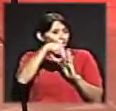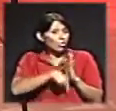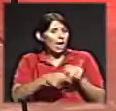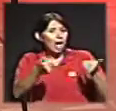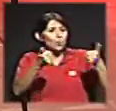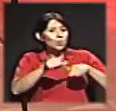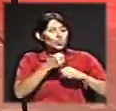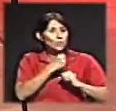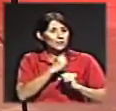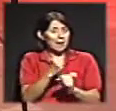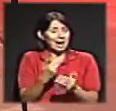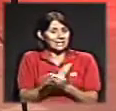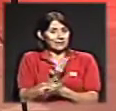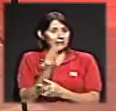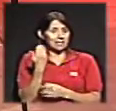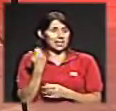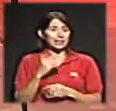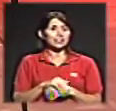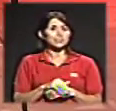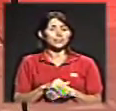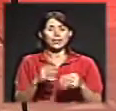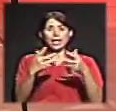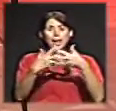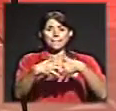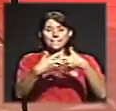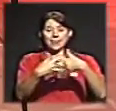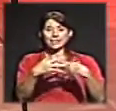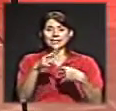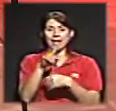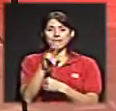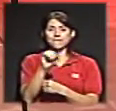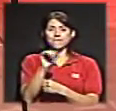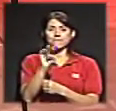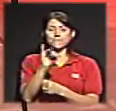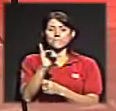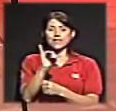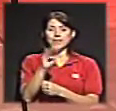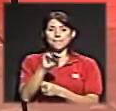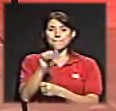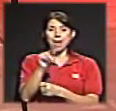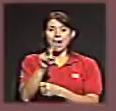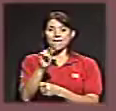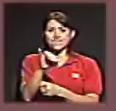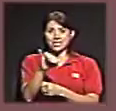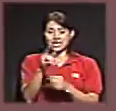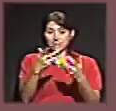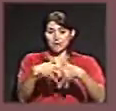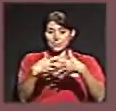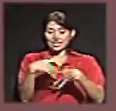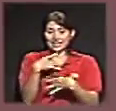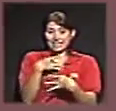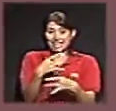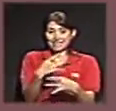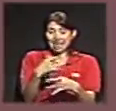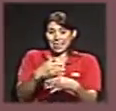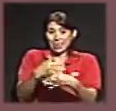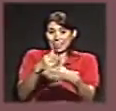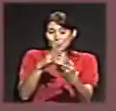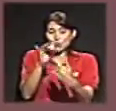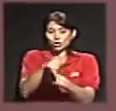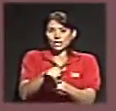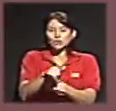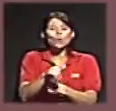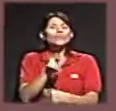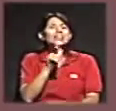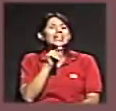municipales recientes, en la empresa Bimavi, que es la que ha estado interesada en este proyecto, ¿quiénes son, digamos,